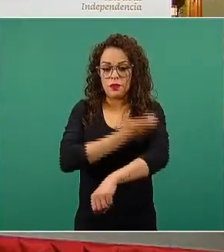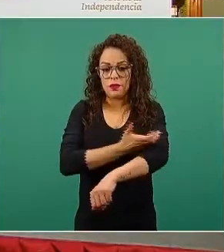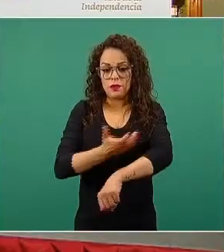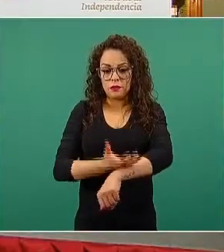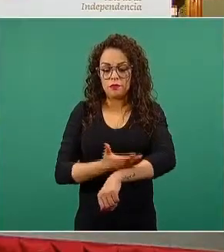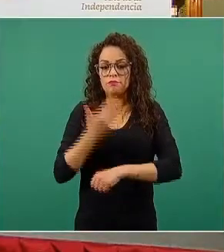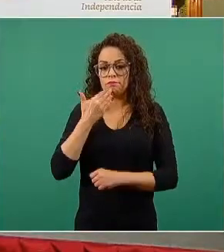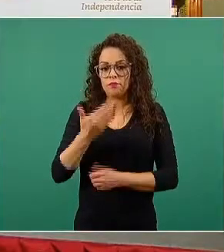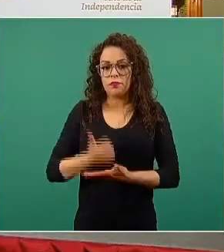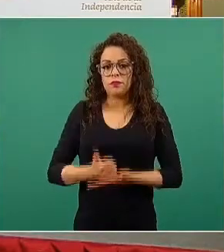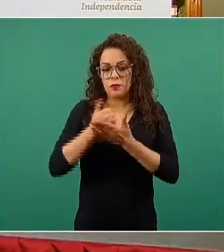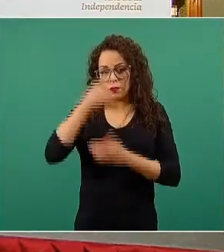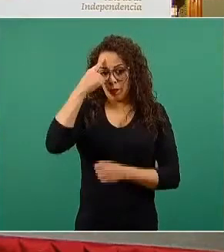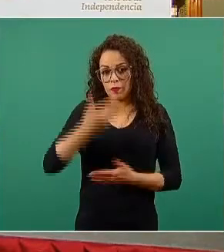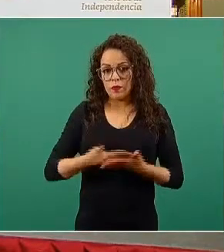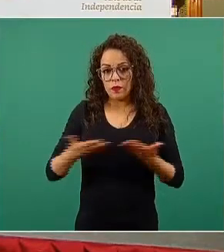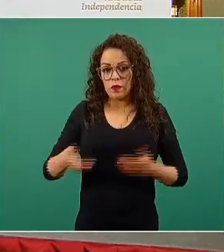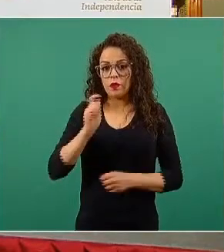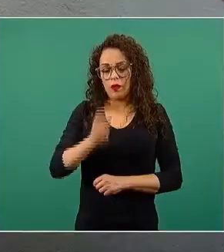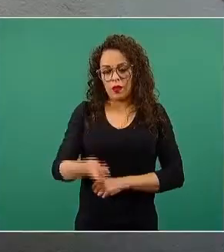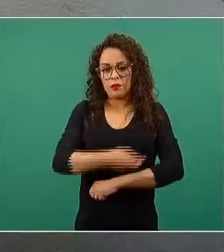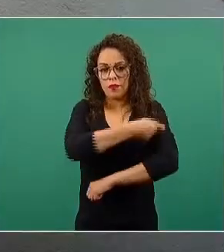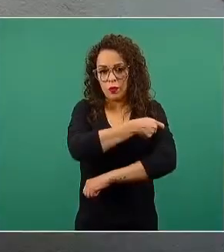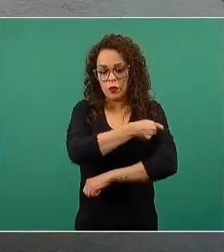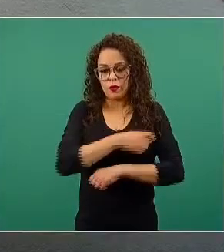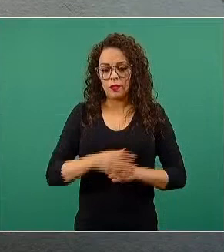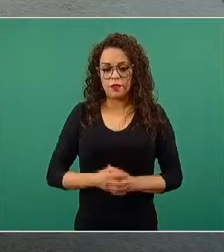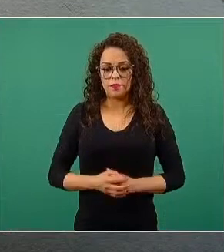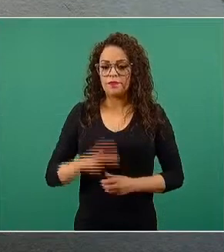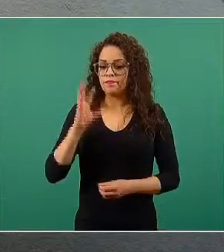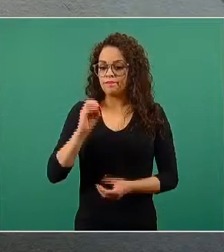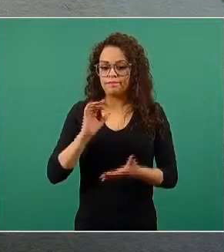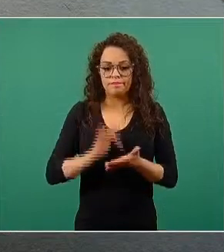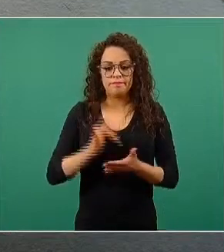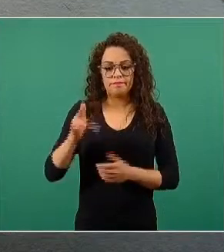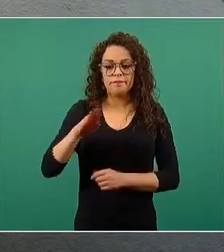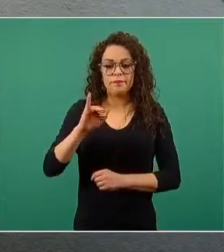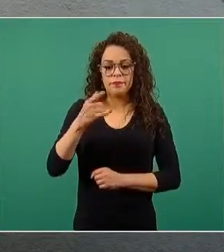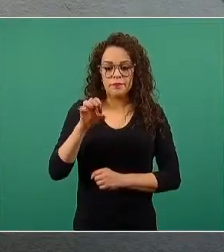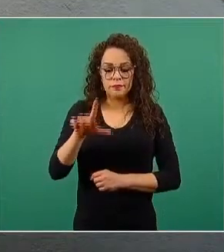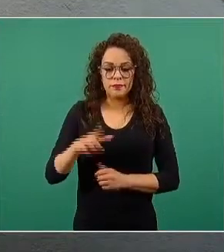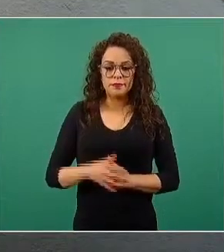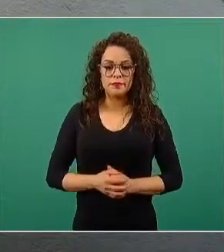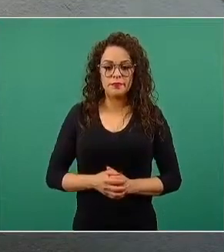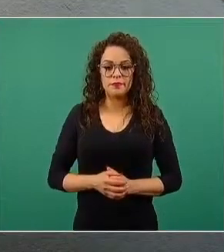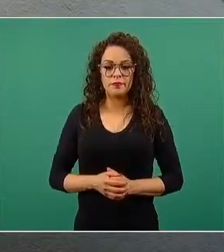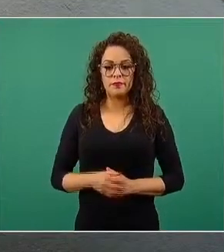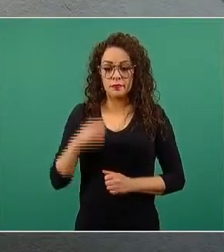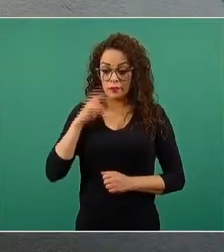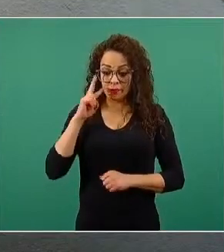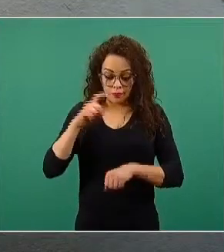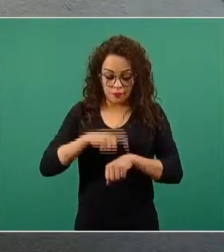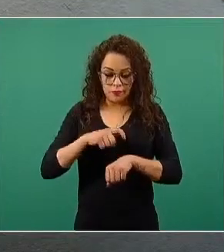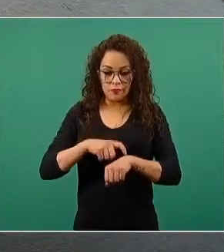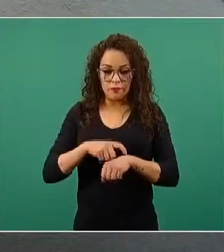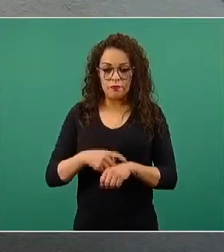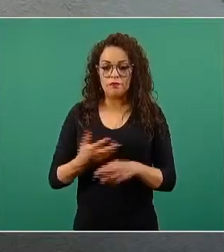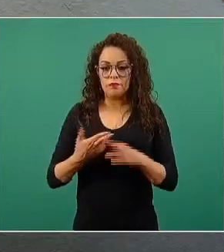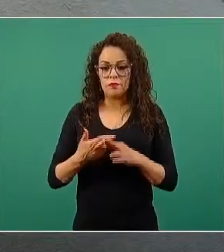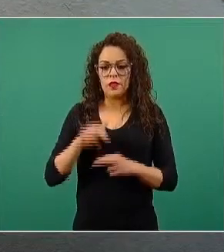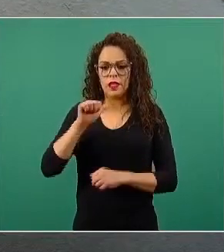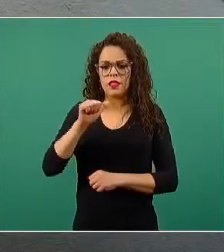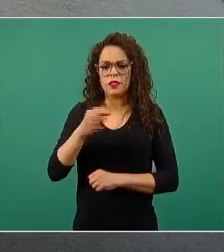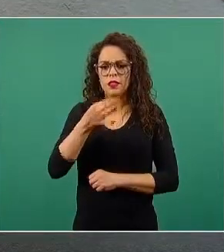en el proceso de vacunación. Muchas gracias. Gracias, Miguel. Estoy dándome cuenta que nos quedan 16 minutos,